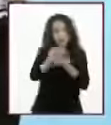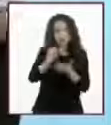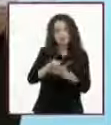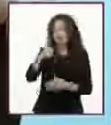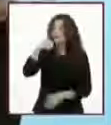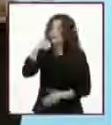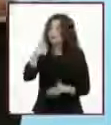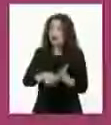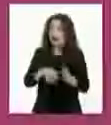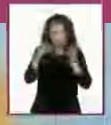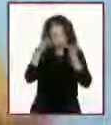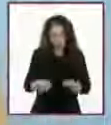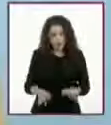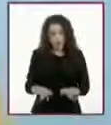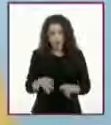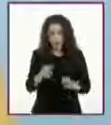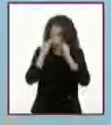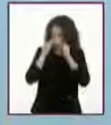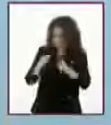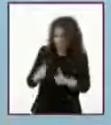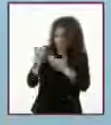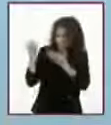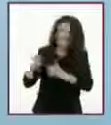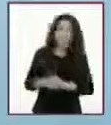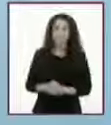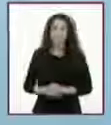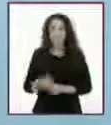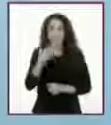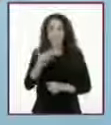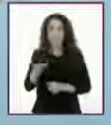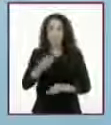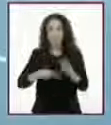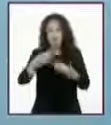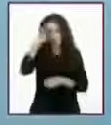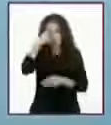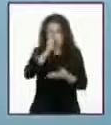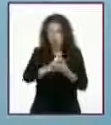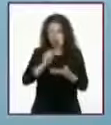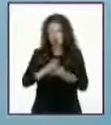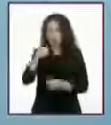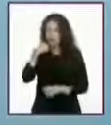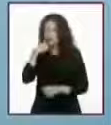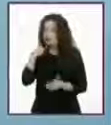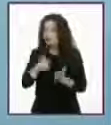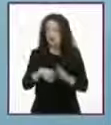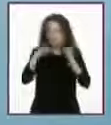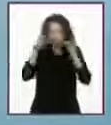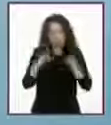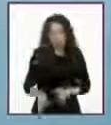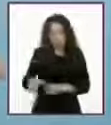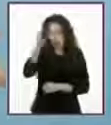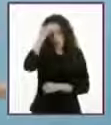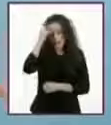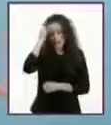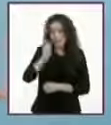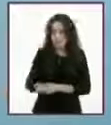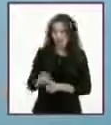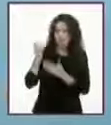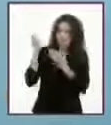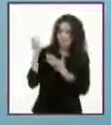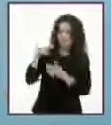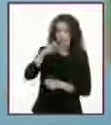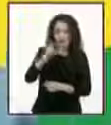atención. Bienvenidos. Para escribir cartas formales, hoy aprenderemos sobre los nexos y conectores para enlazar